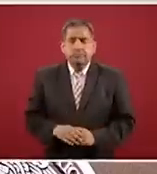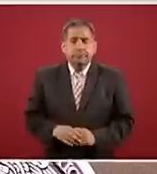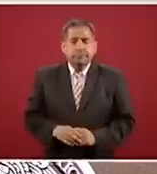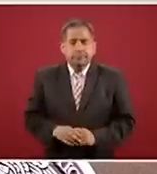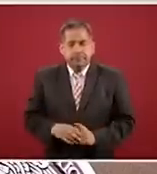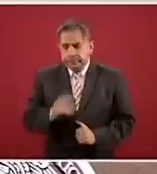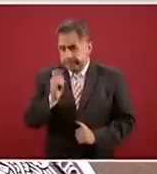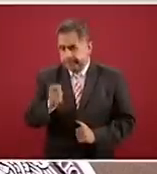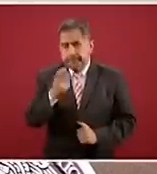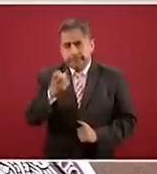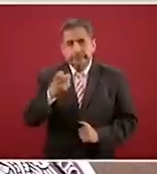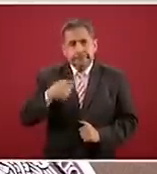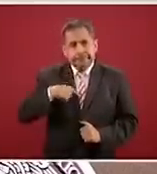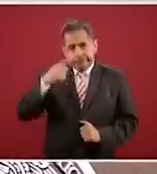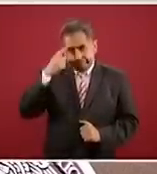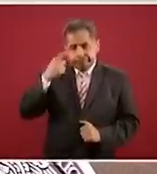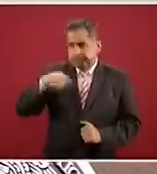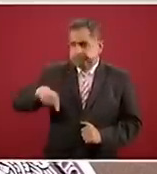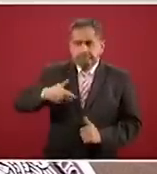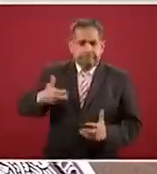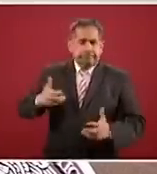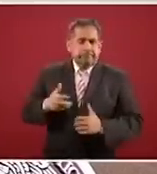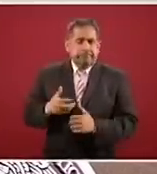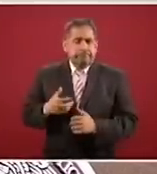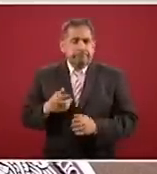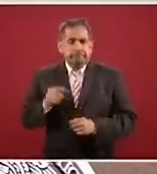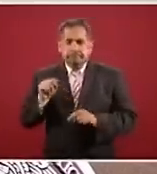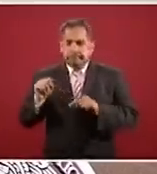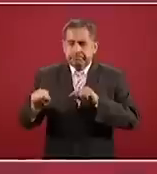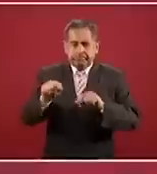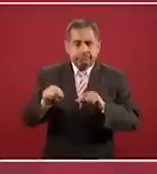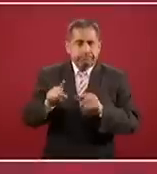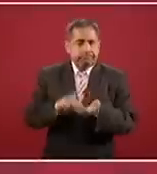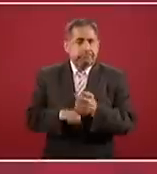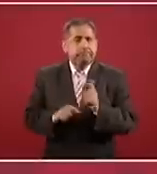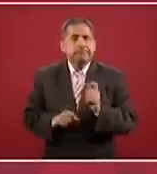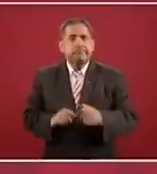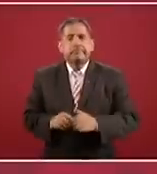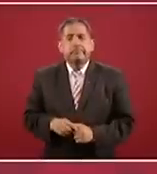¿Qué es lo que estamos haciendo en